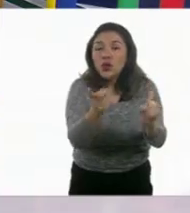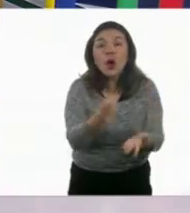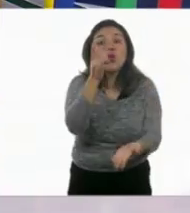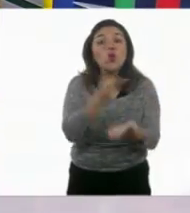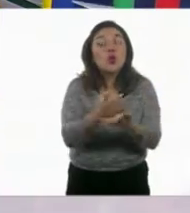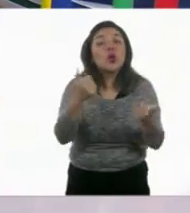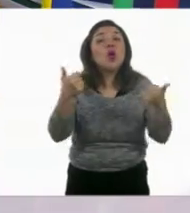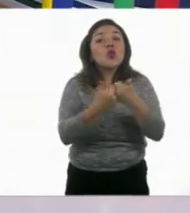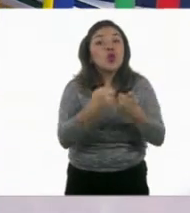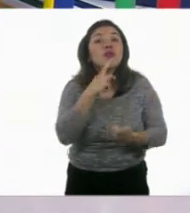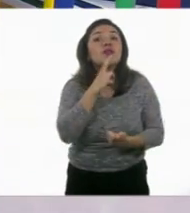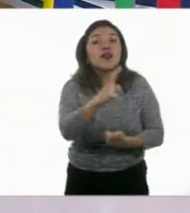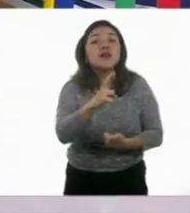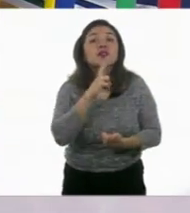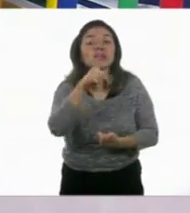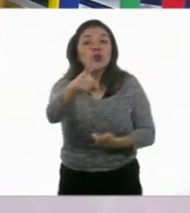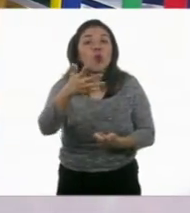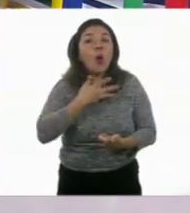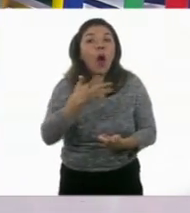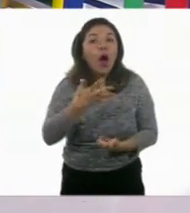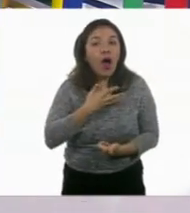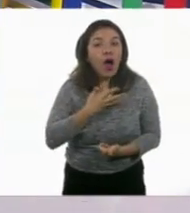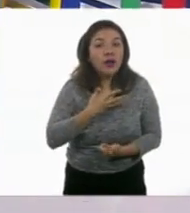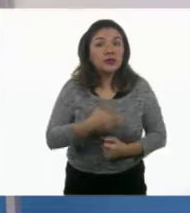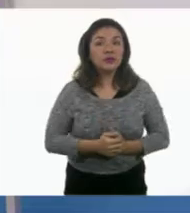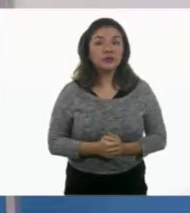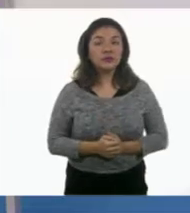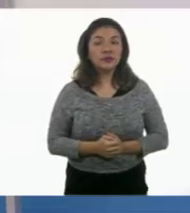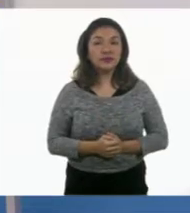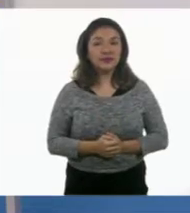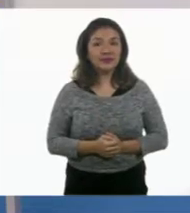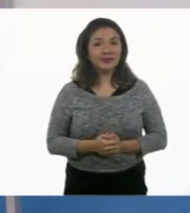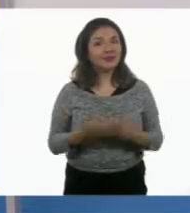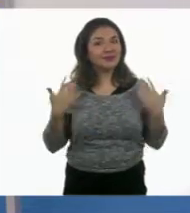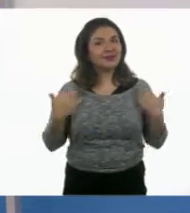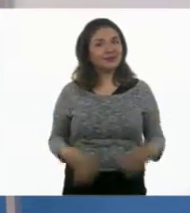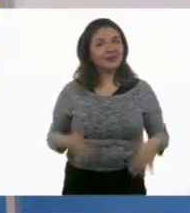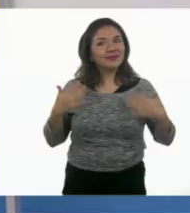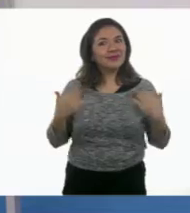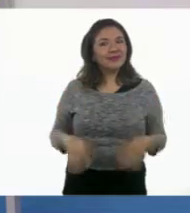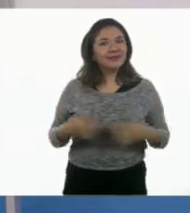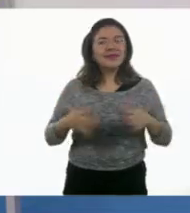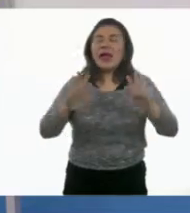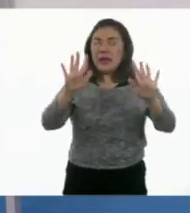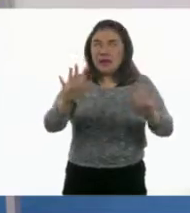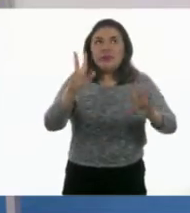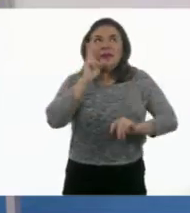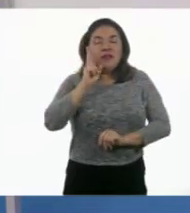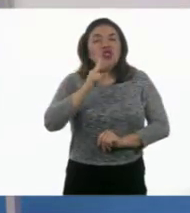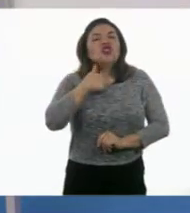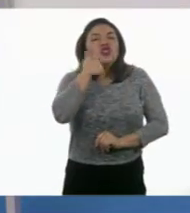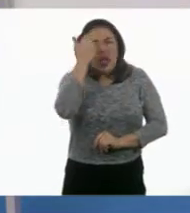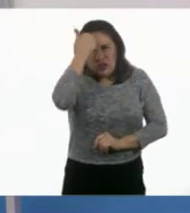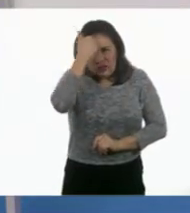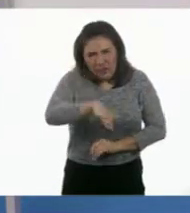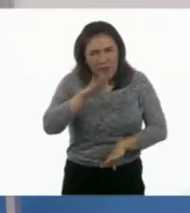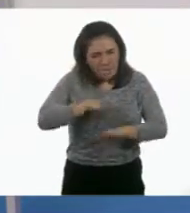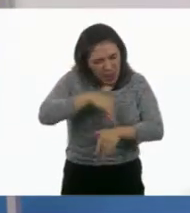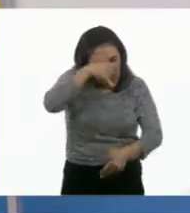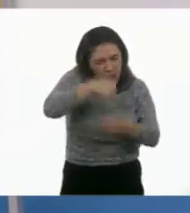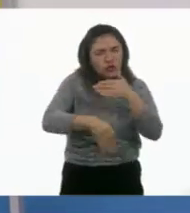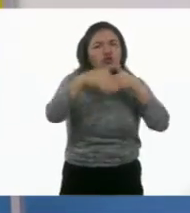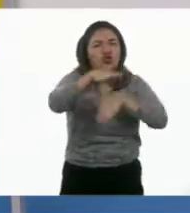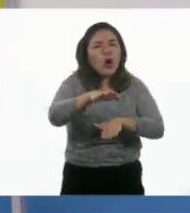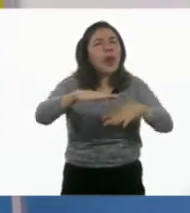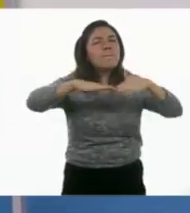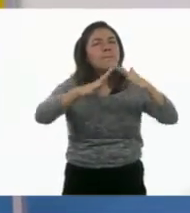con la respuesta que tú... ¿sí? Wow. Bueno, ok. A mí me gustaría saber más sobre el